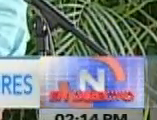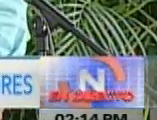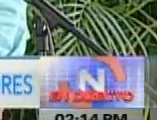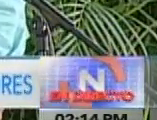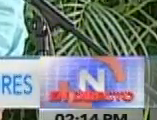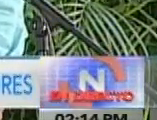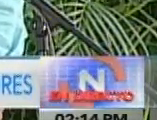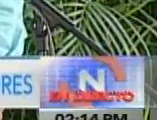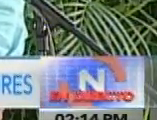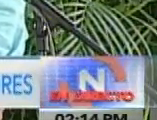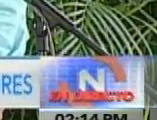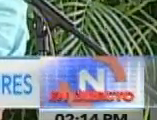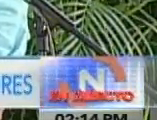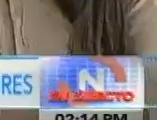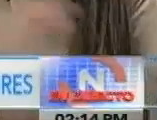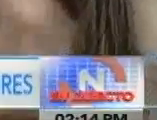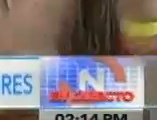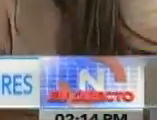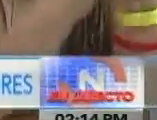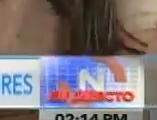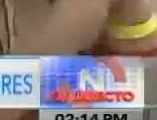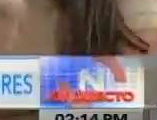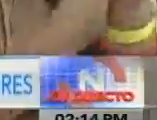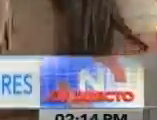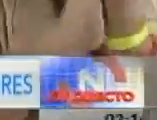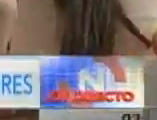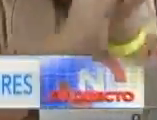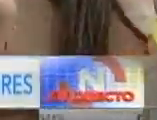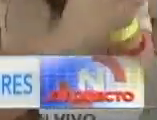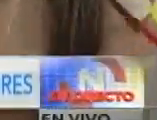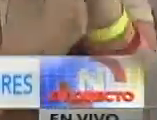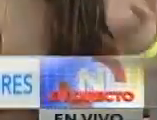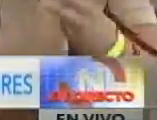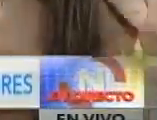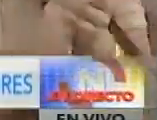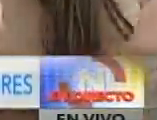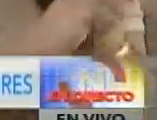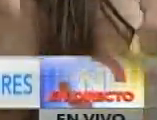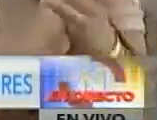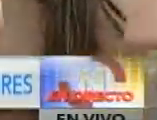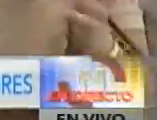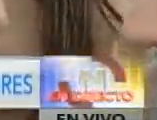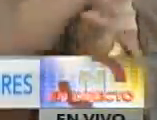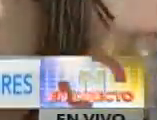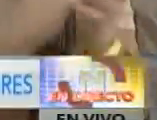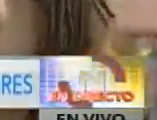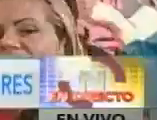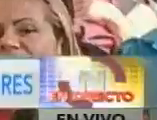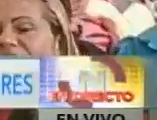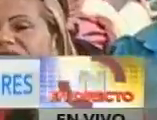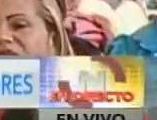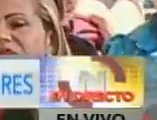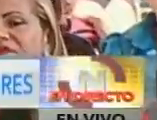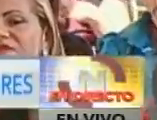incorporen como preparadores en su propio liceo, al lado del maestro, de la profesora, del